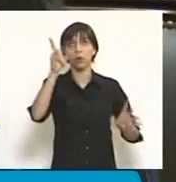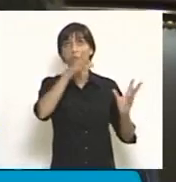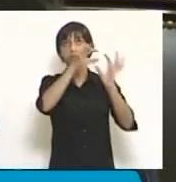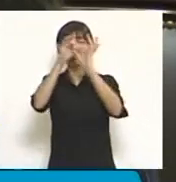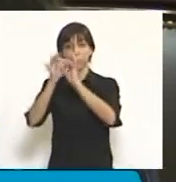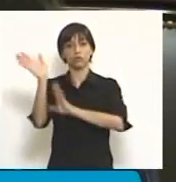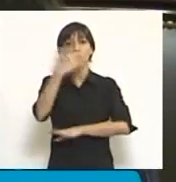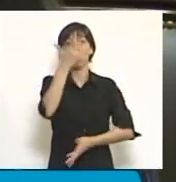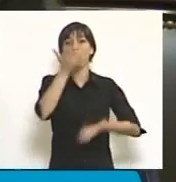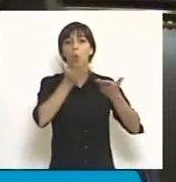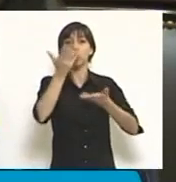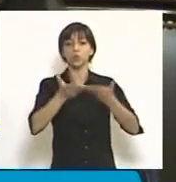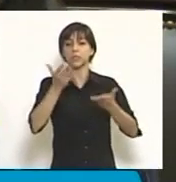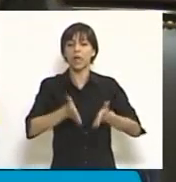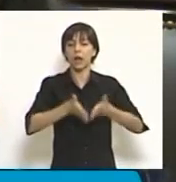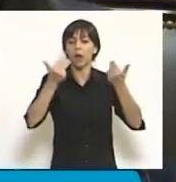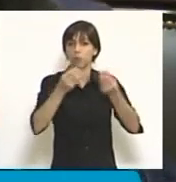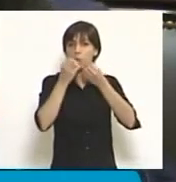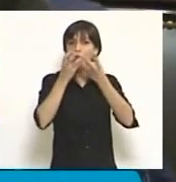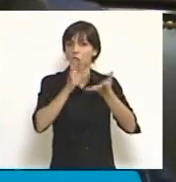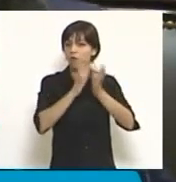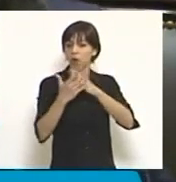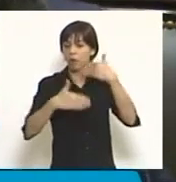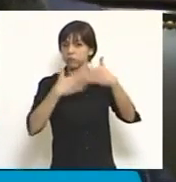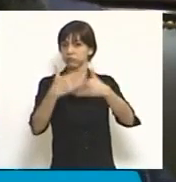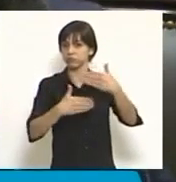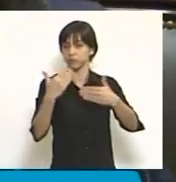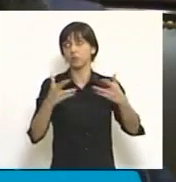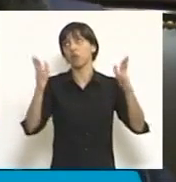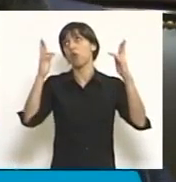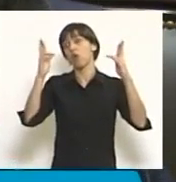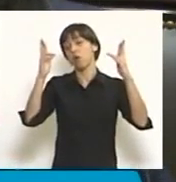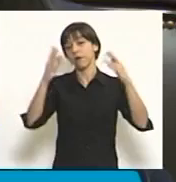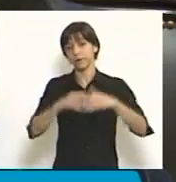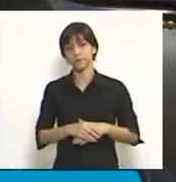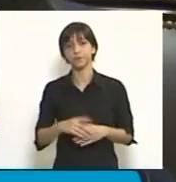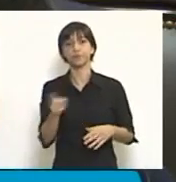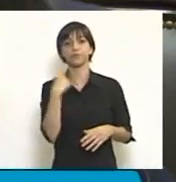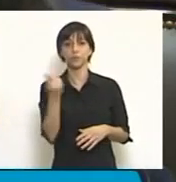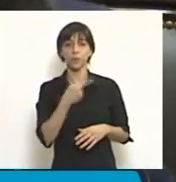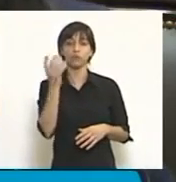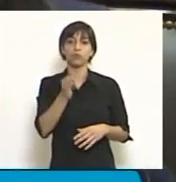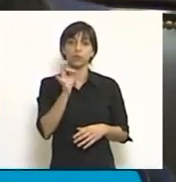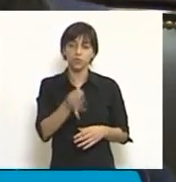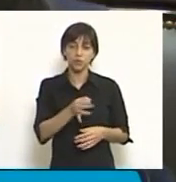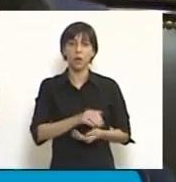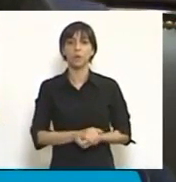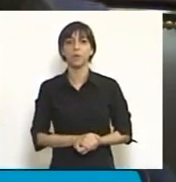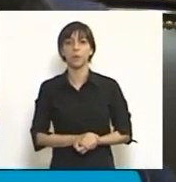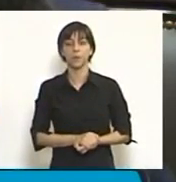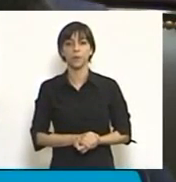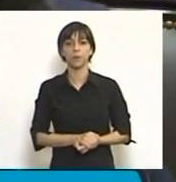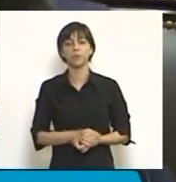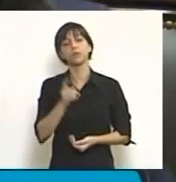mejor y más rápido. Ojalá que así sea. Sabemos también, y lo han